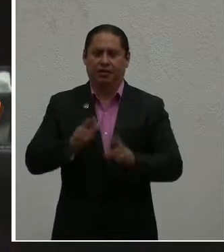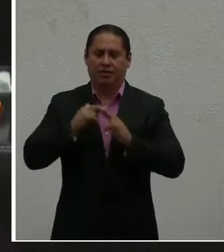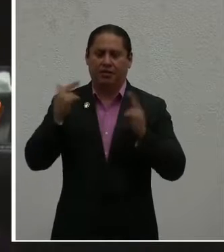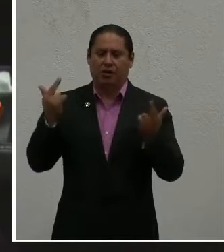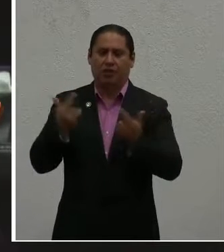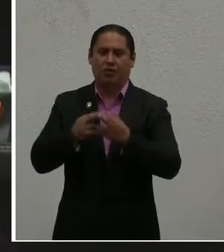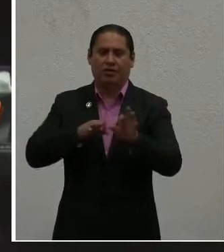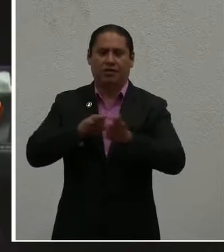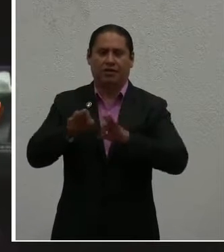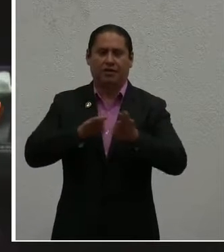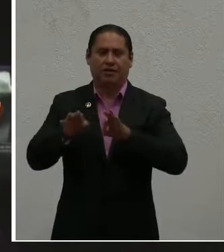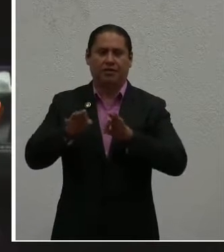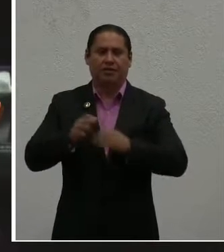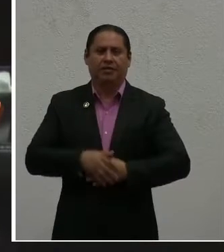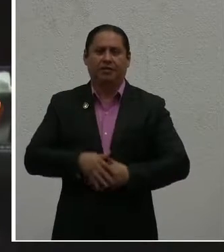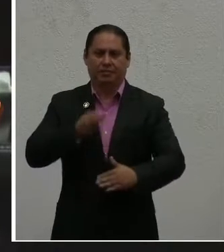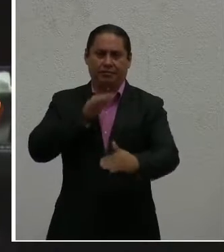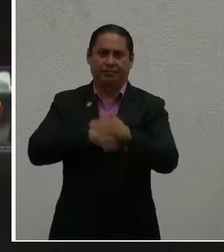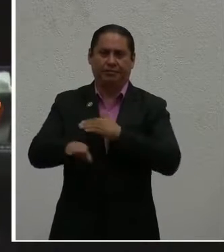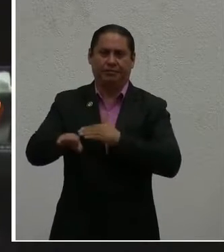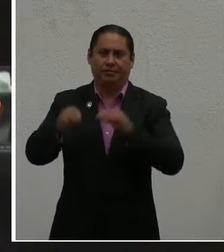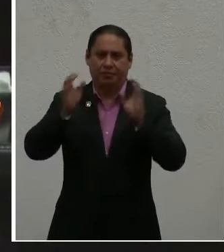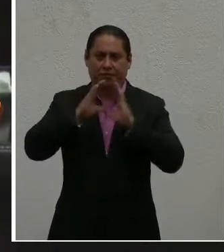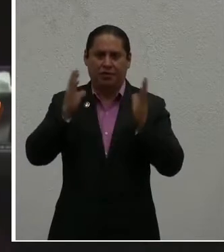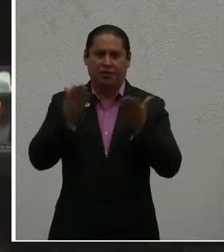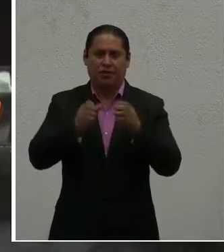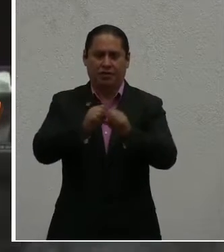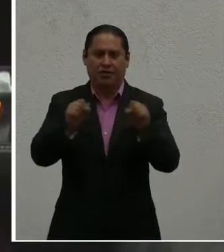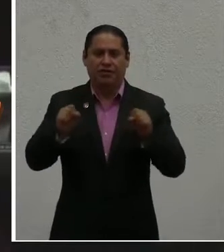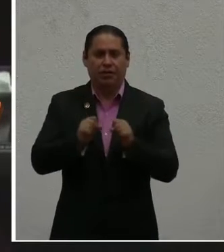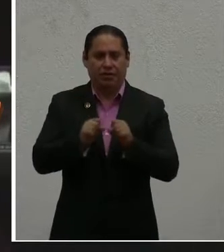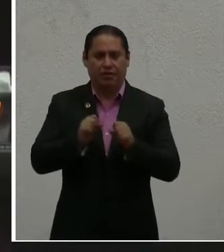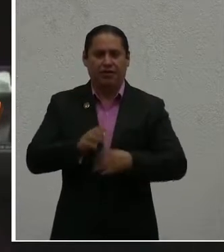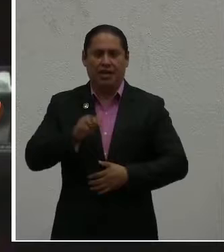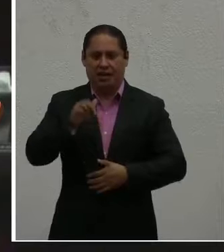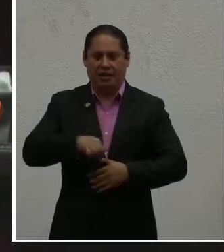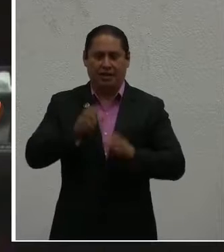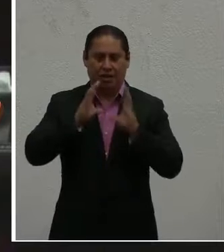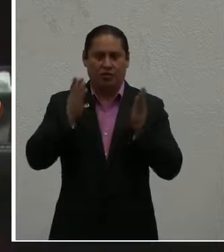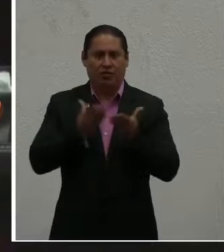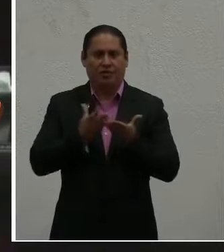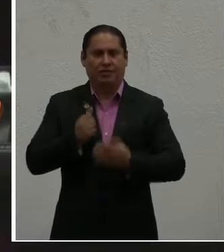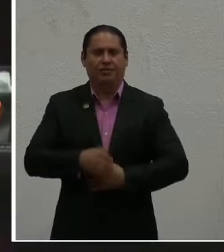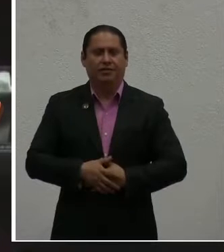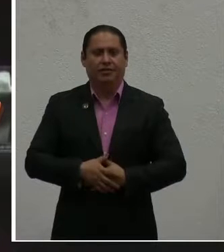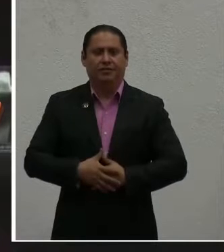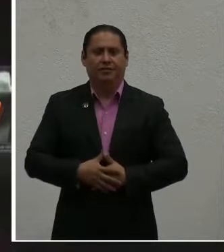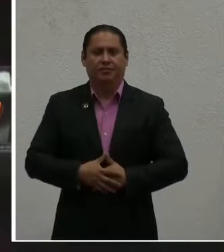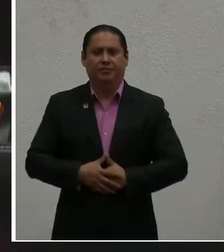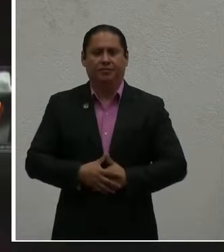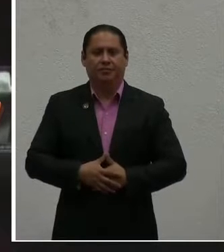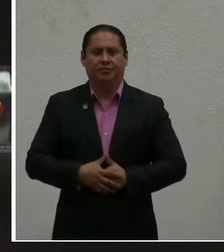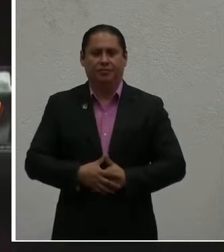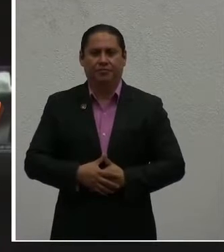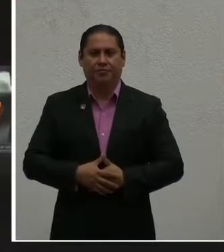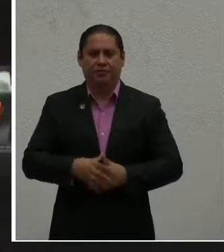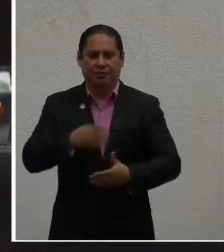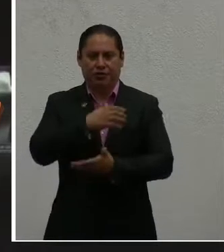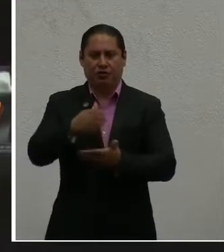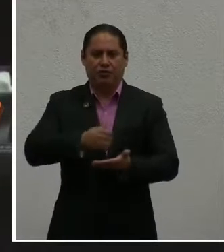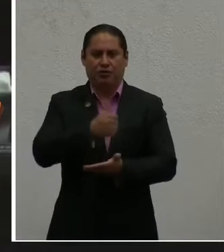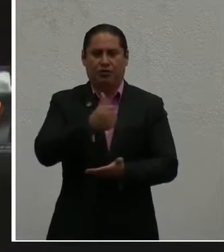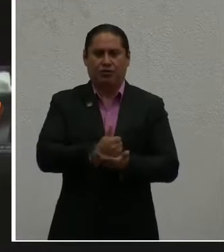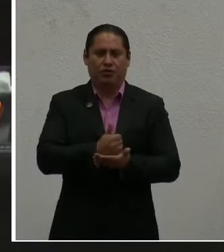de trabajo celebrada en el Salón de Usos Múltiples del Honorable Congreso del Estado en la ciudad de